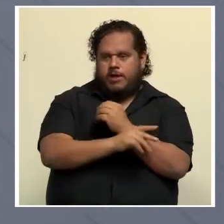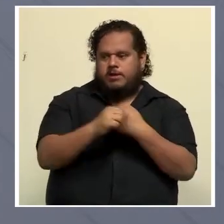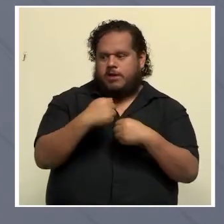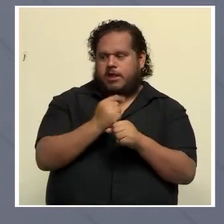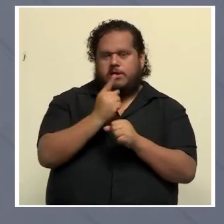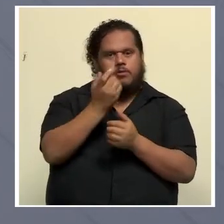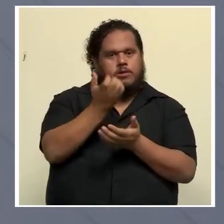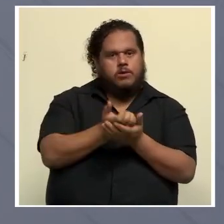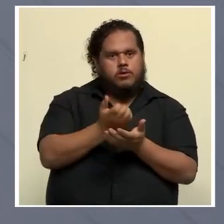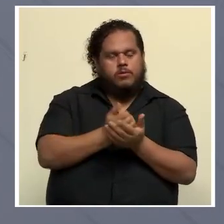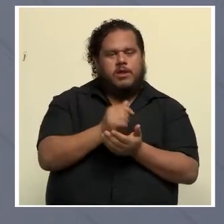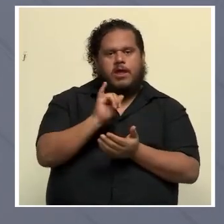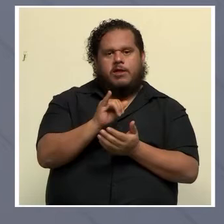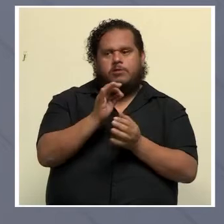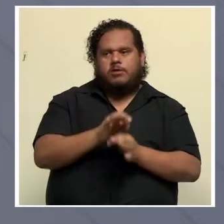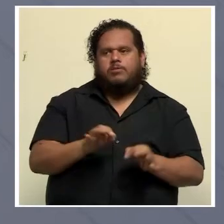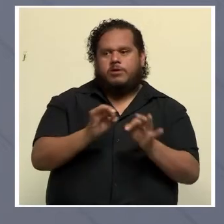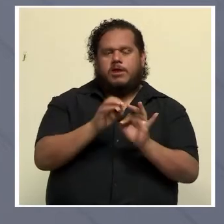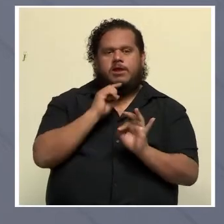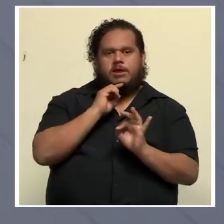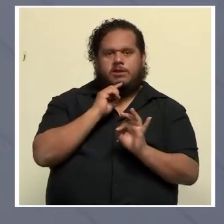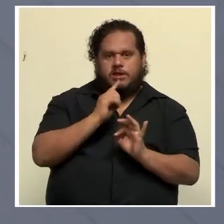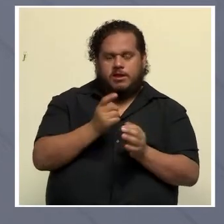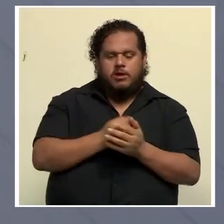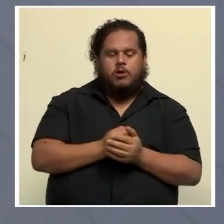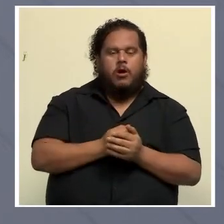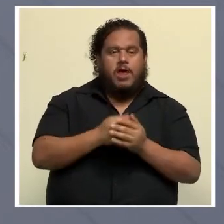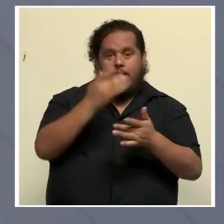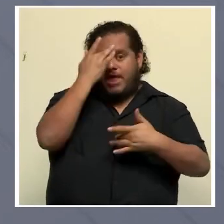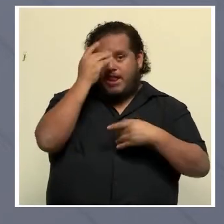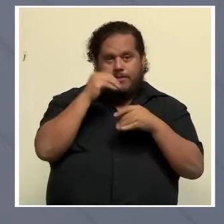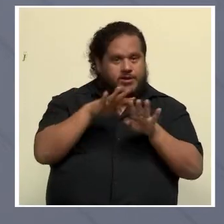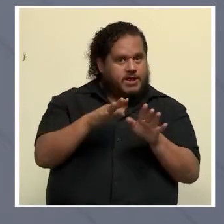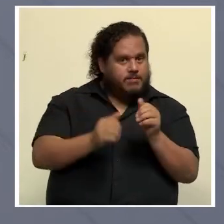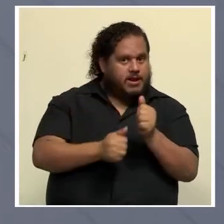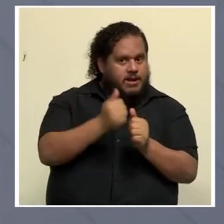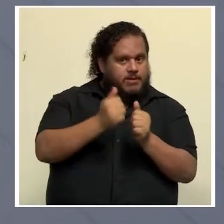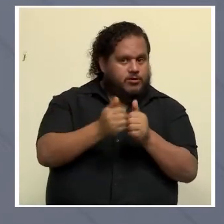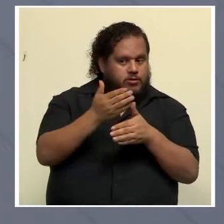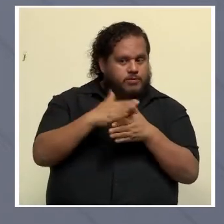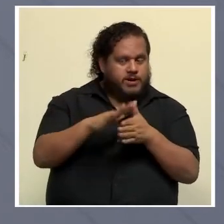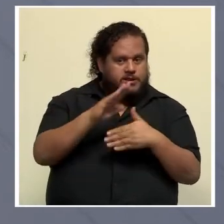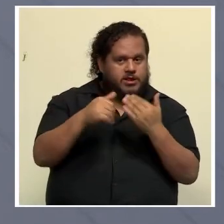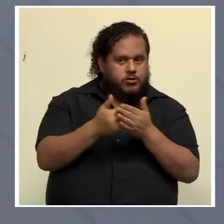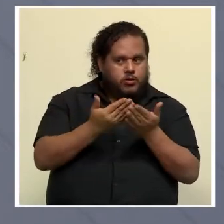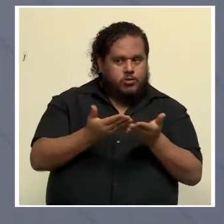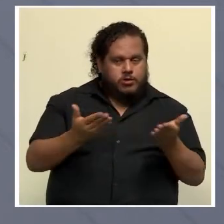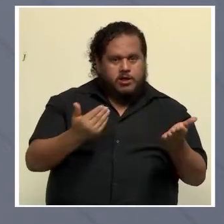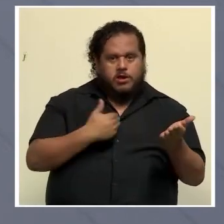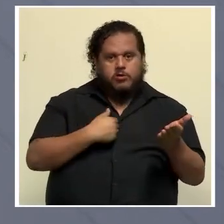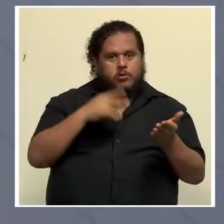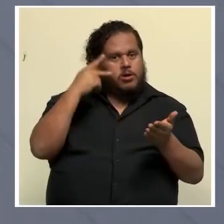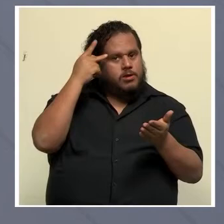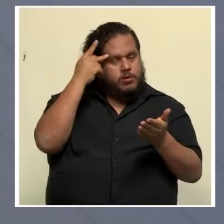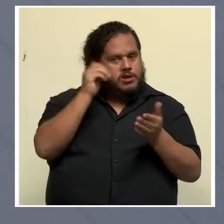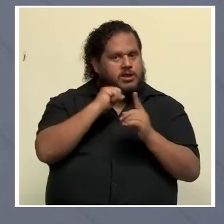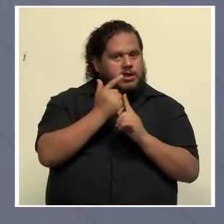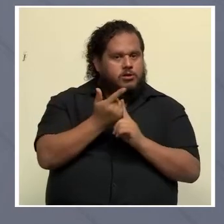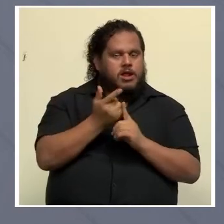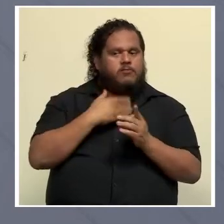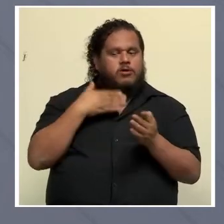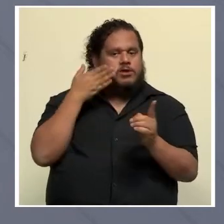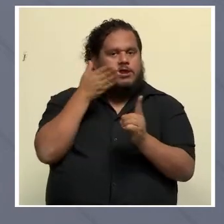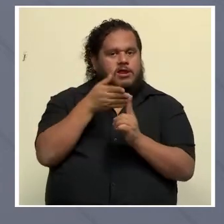esto es importante decirlo, que durante la pandemia la mayor parte de los recursos que tuvo la política social fueron dirigidas a estas regiones